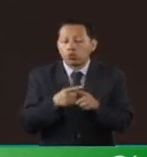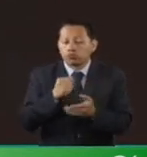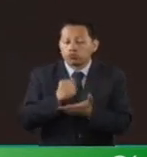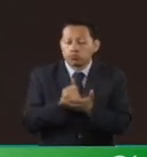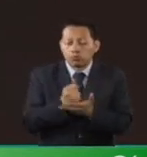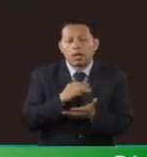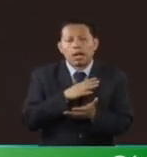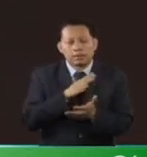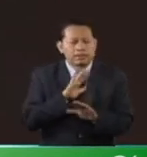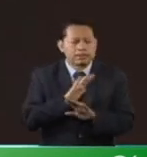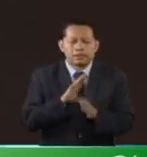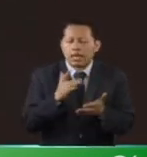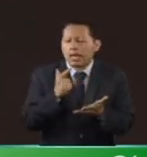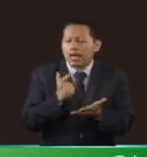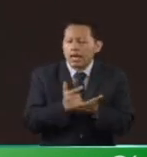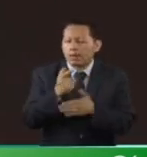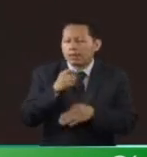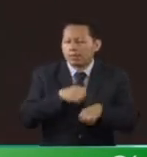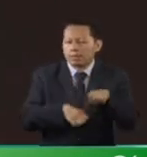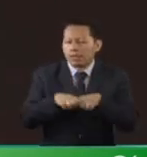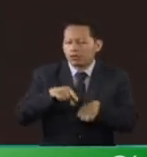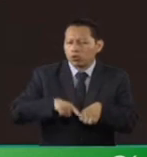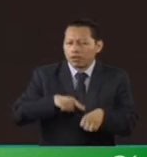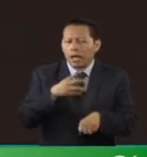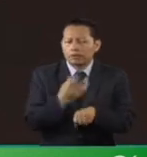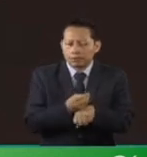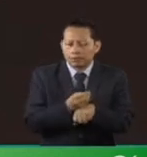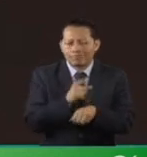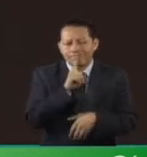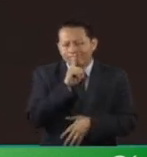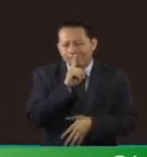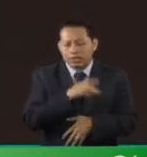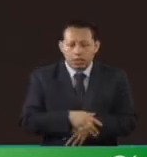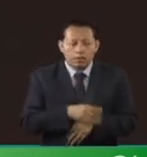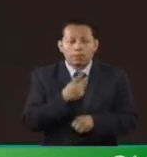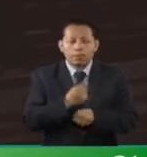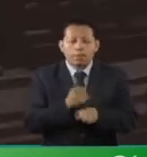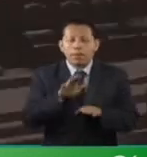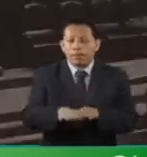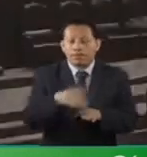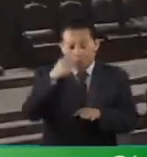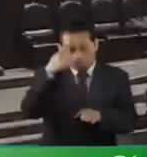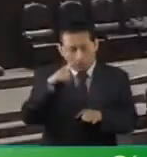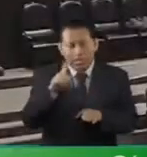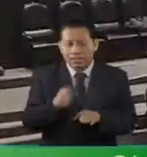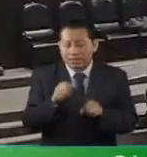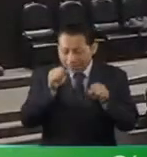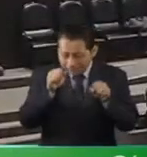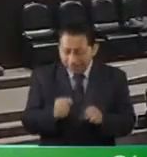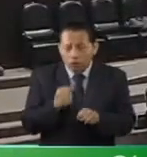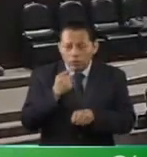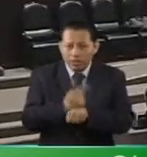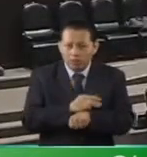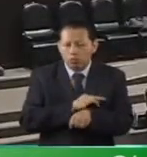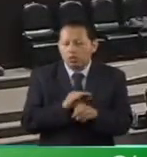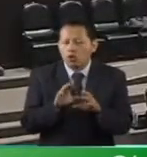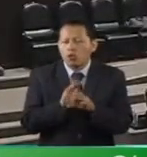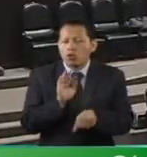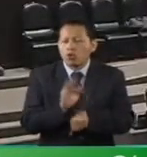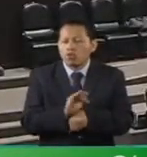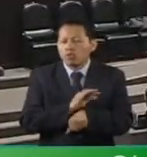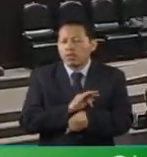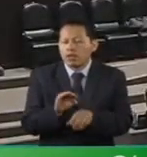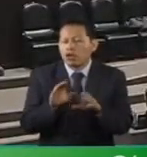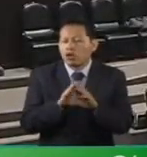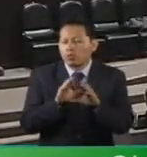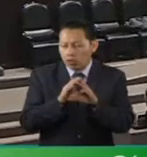grave situación que enfrentan las empresas del Estado el primer paso para consolidar la seguridad energética Debería ser fortalecer